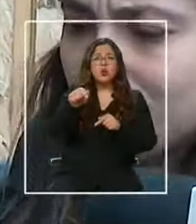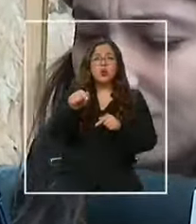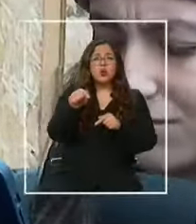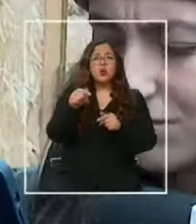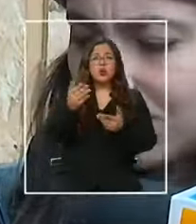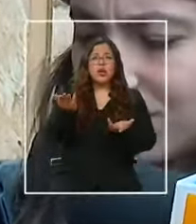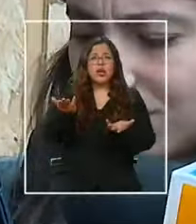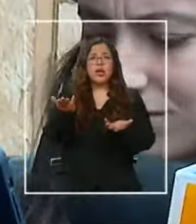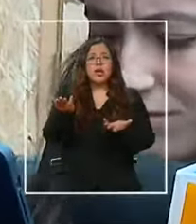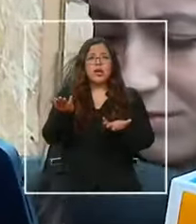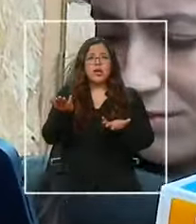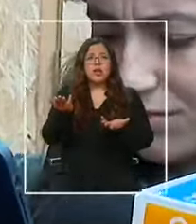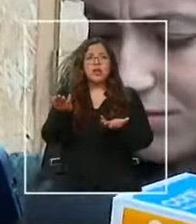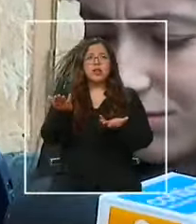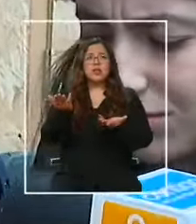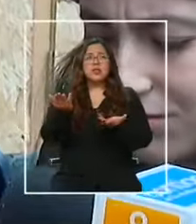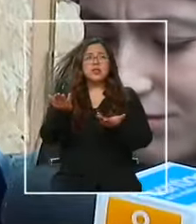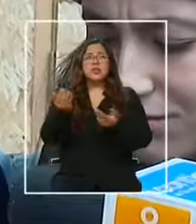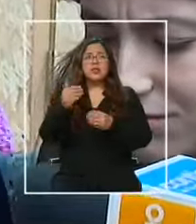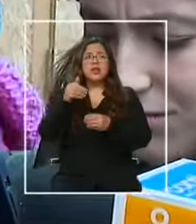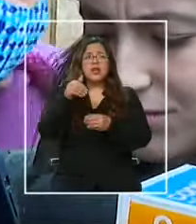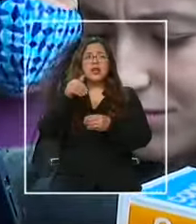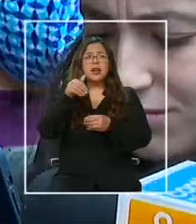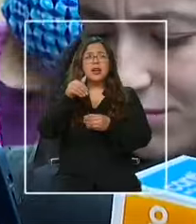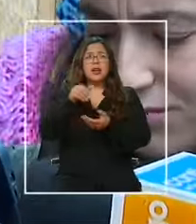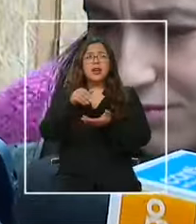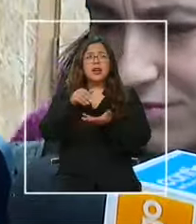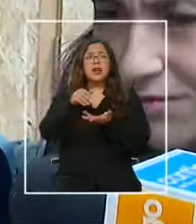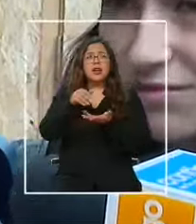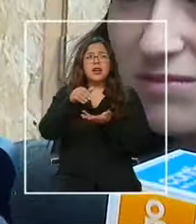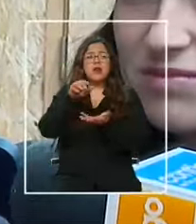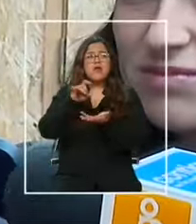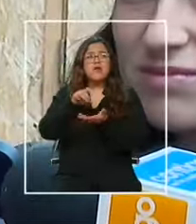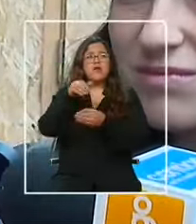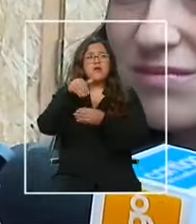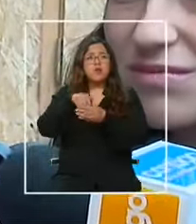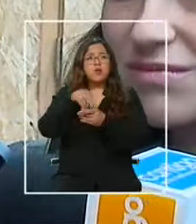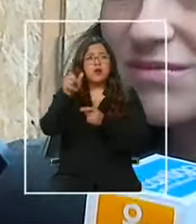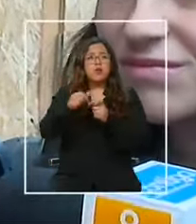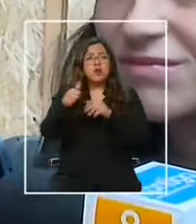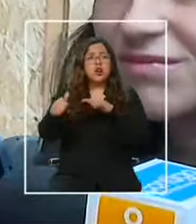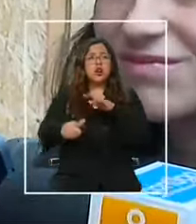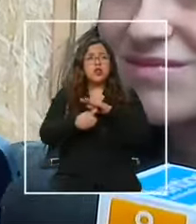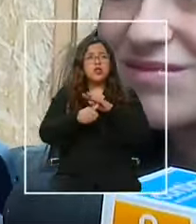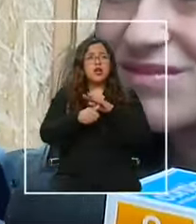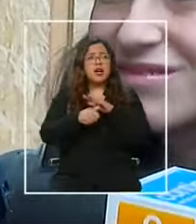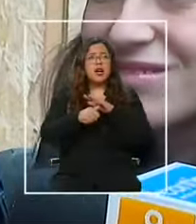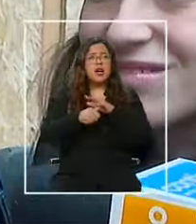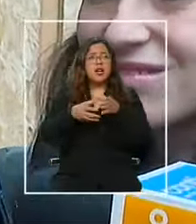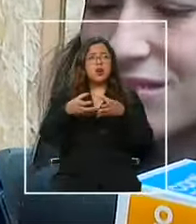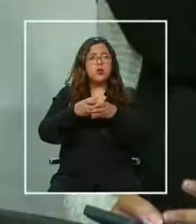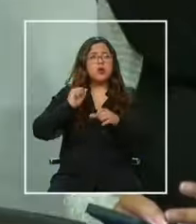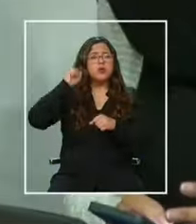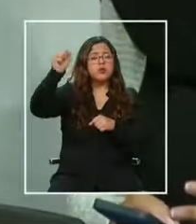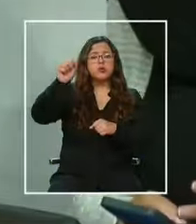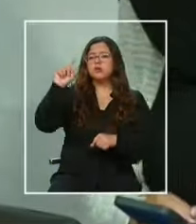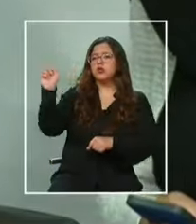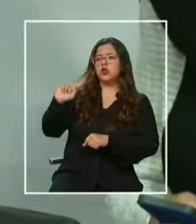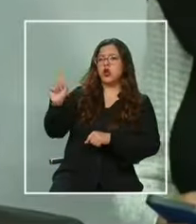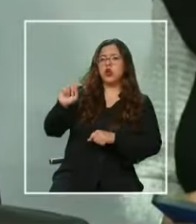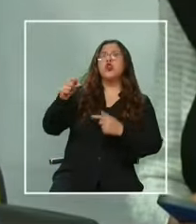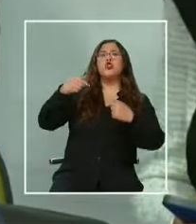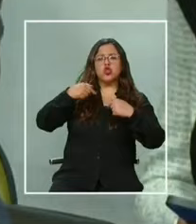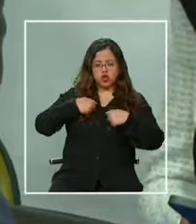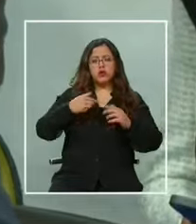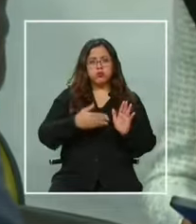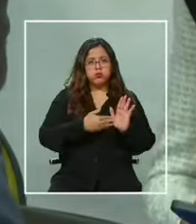por el concejal del Partido Comunista? Absolutamente no. Muy por el contrario. Yo me voy a presentar. No debemos por